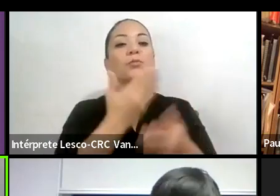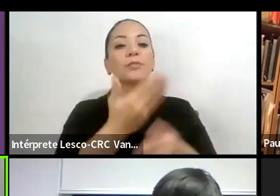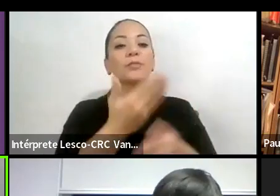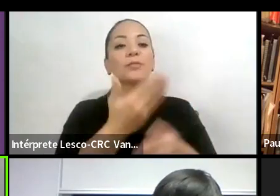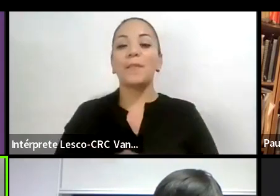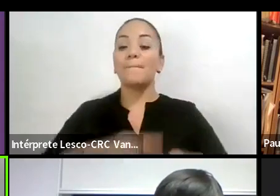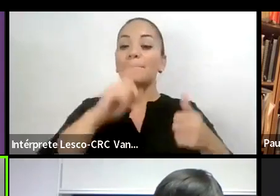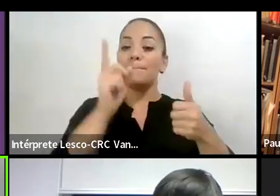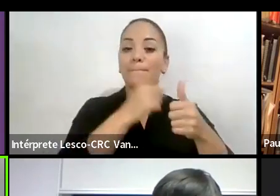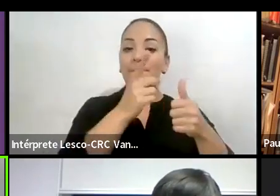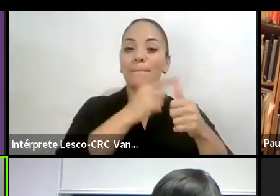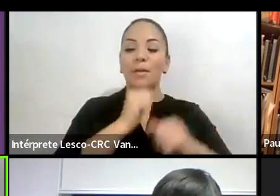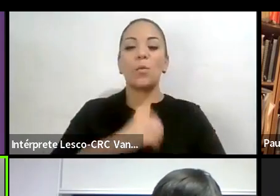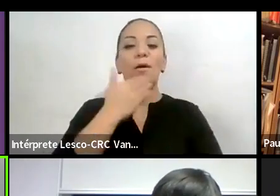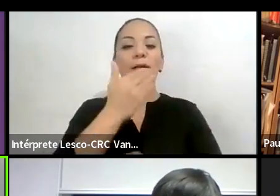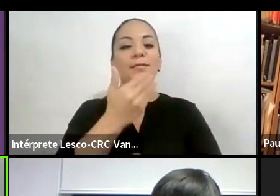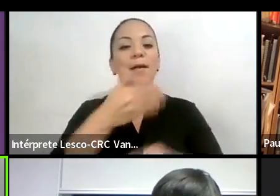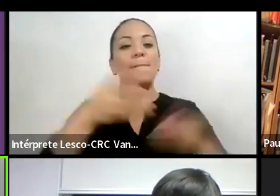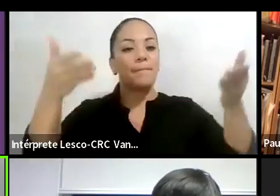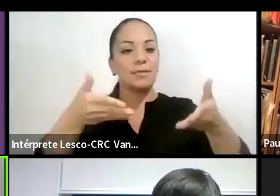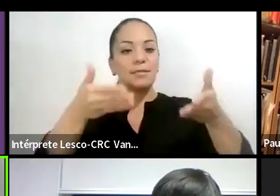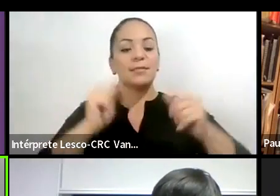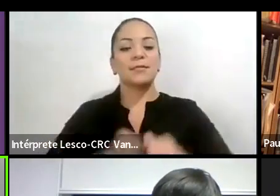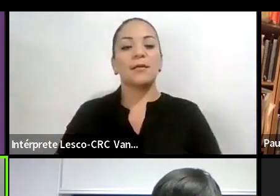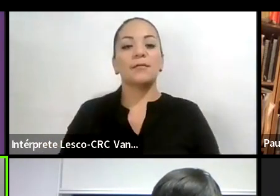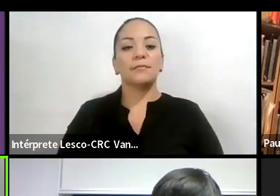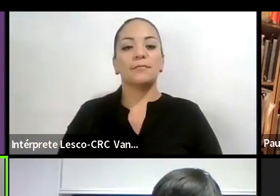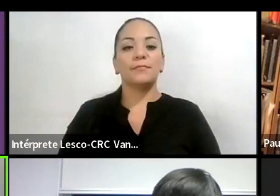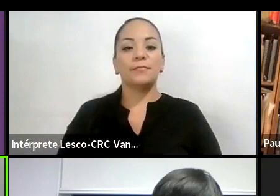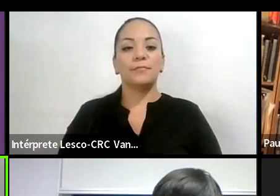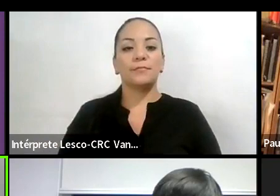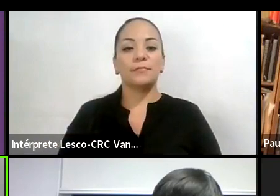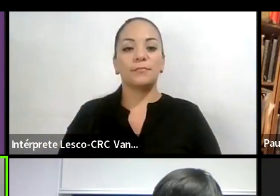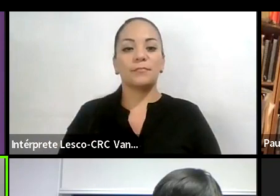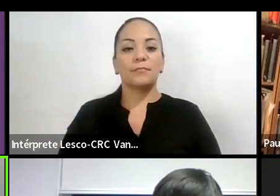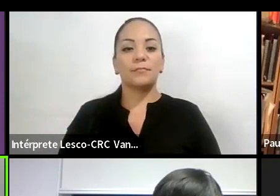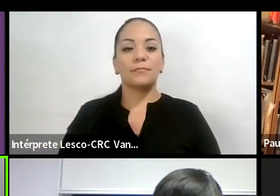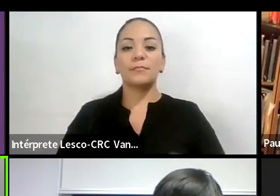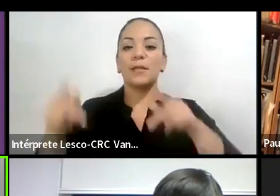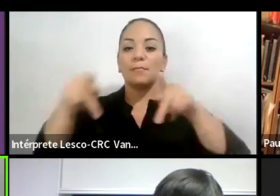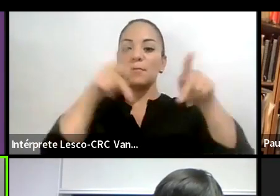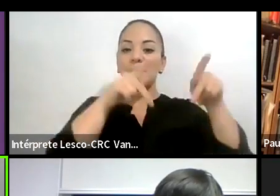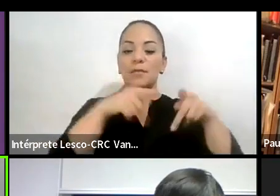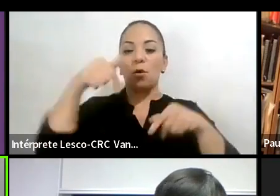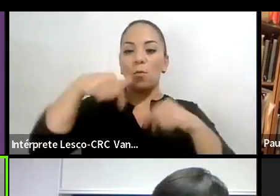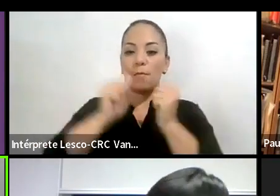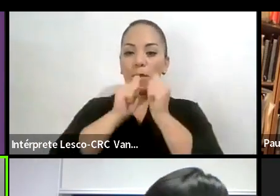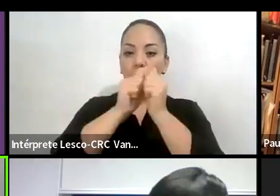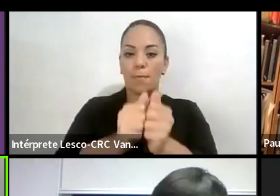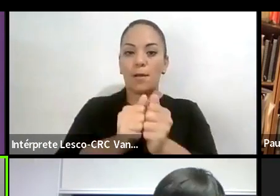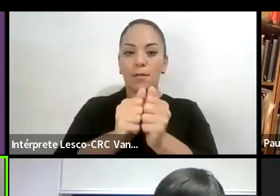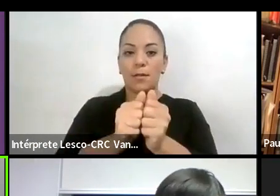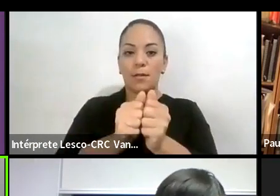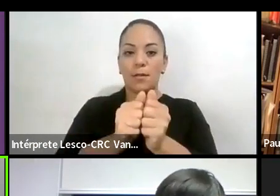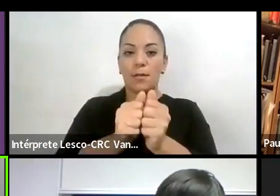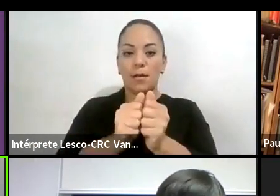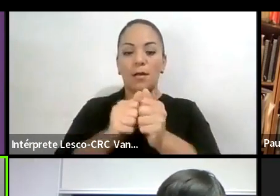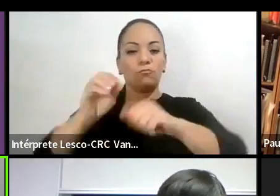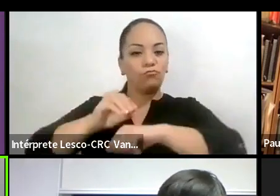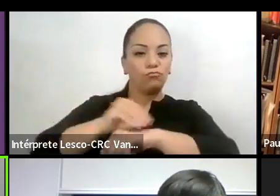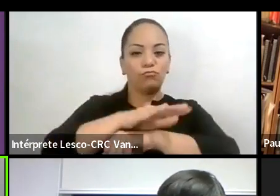Bueno, primero agradecer la presencia de las personas que me acompañan en este